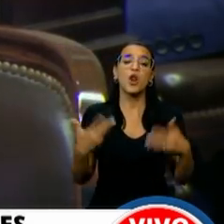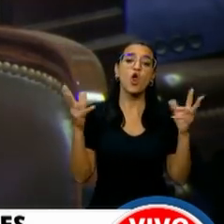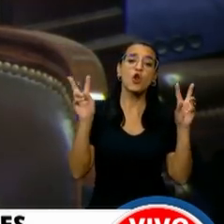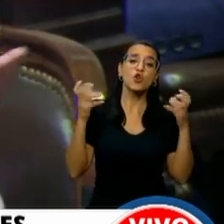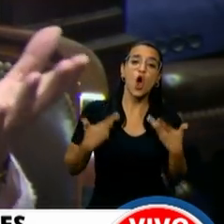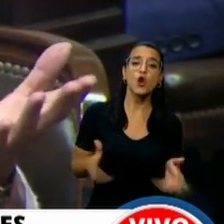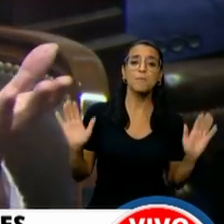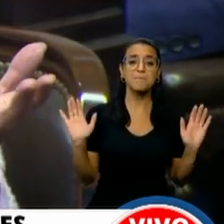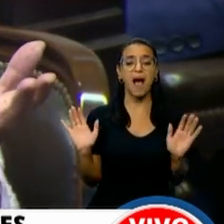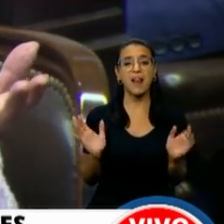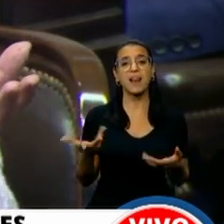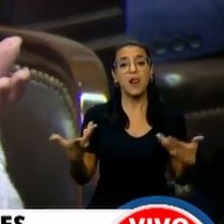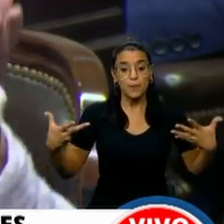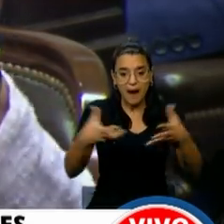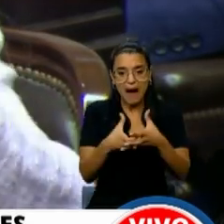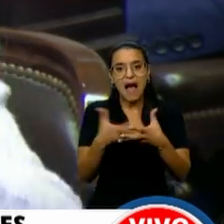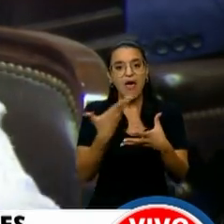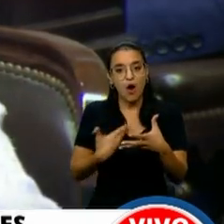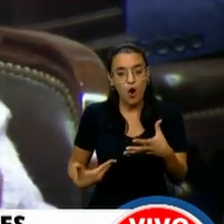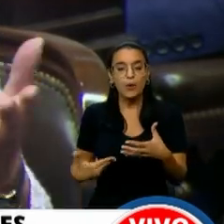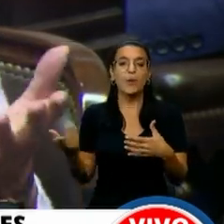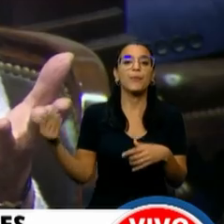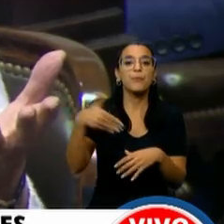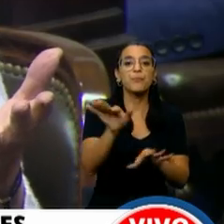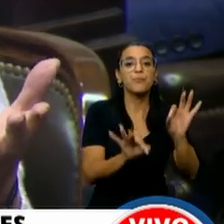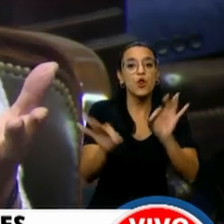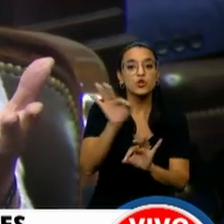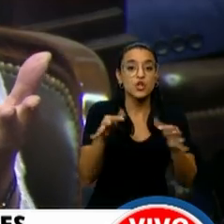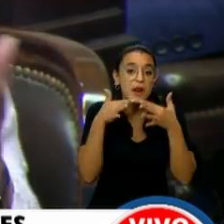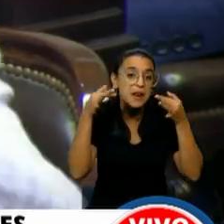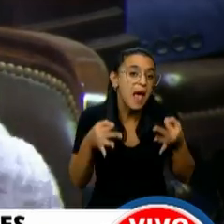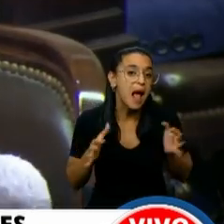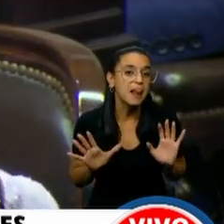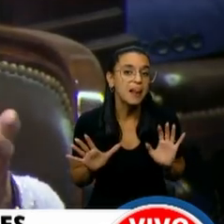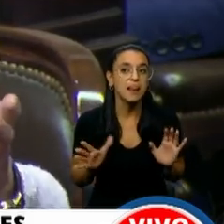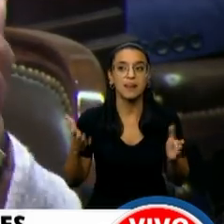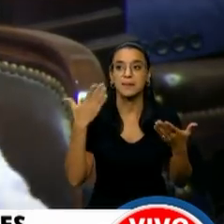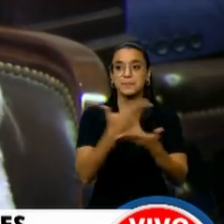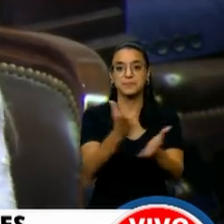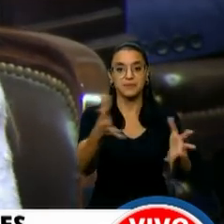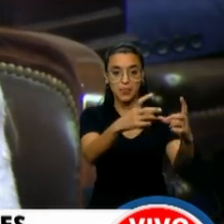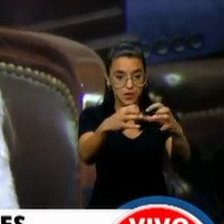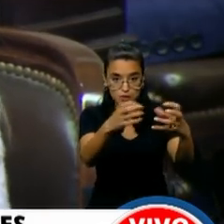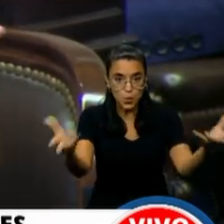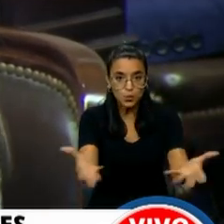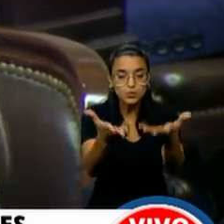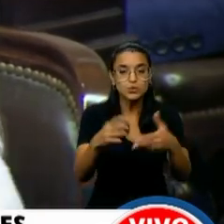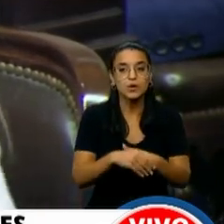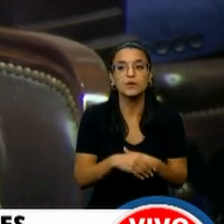la bancada oficialista viene con un proyecto real lo abre a la discusión